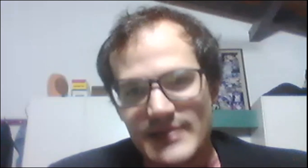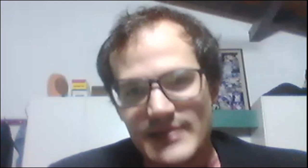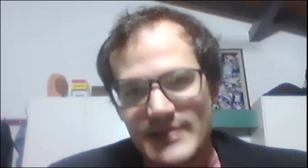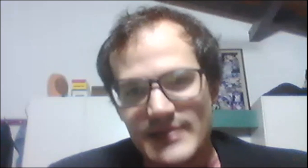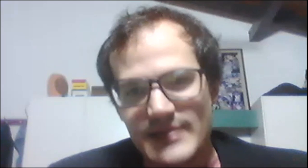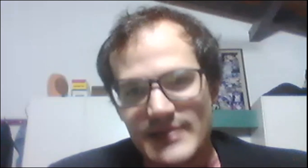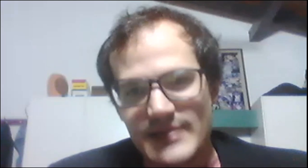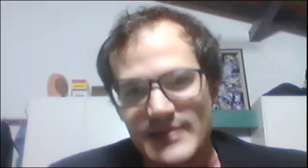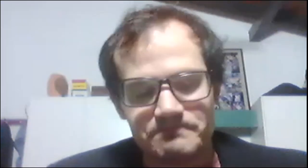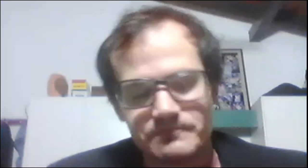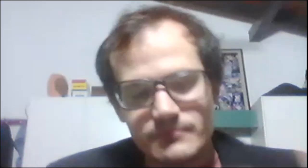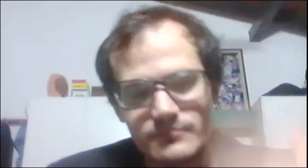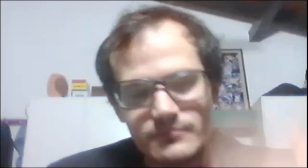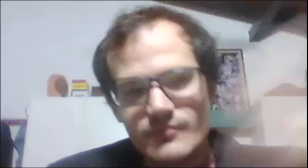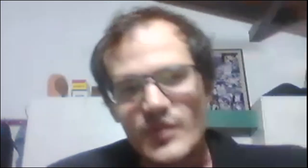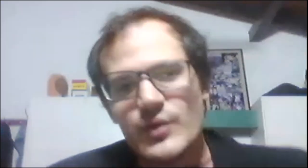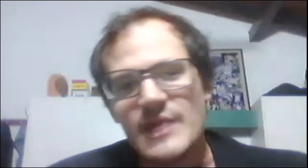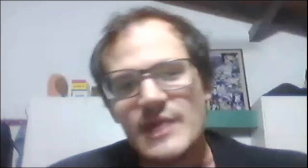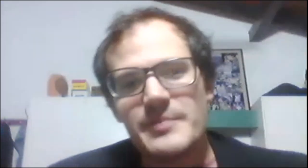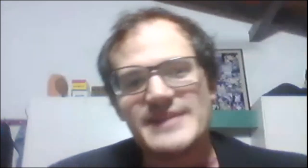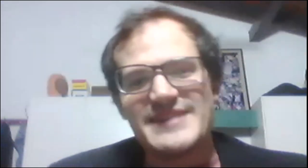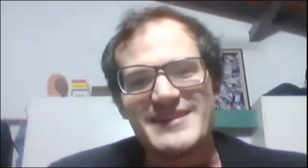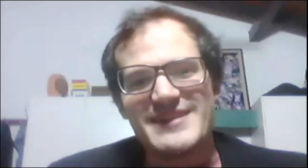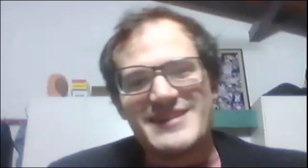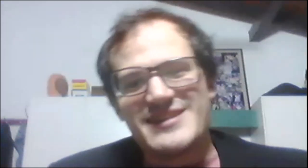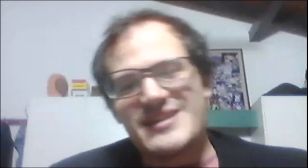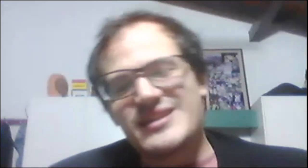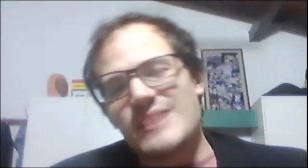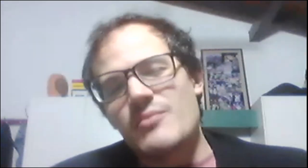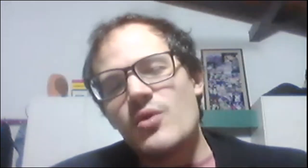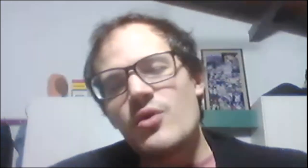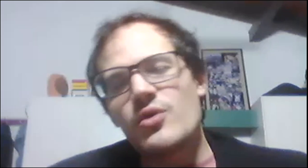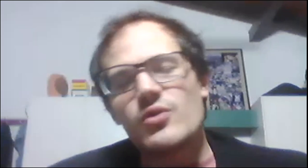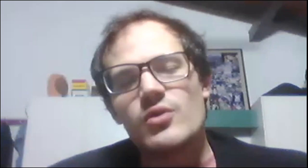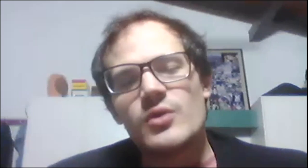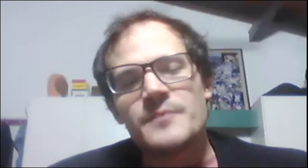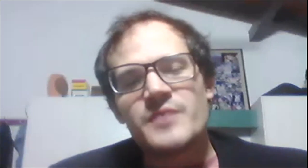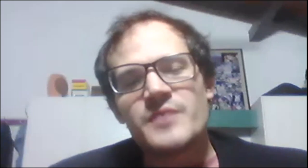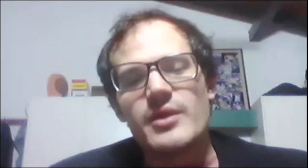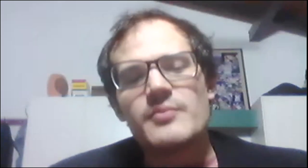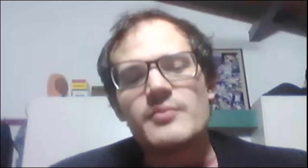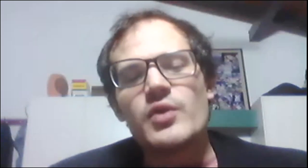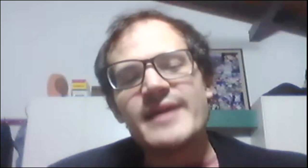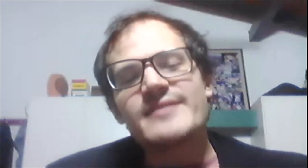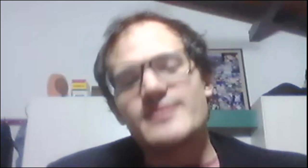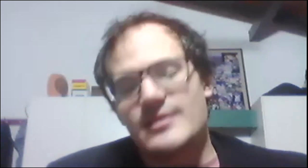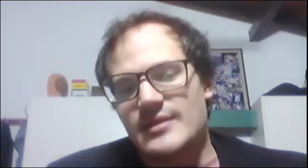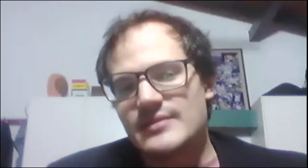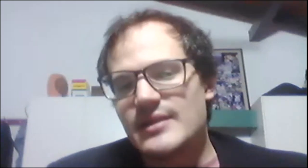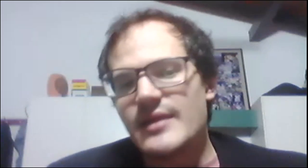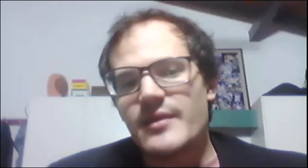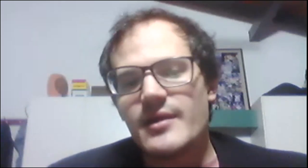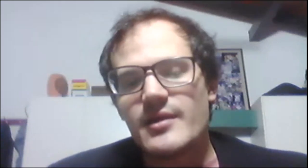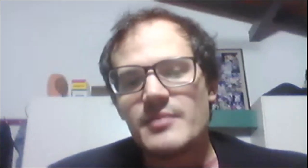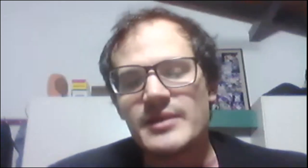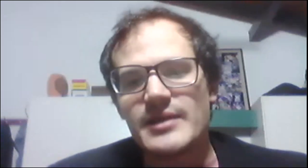generó un malestar. Y además acá había luego una especie de temor o de molestia